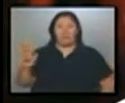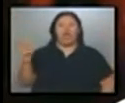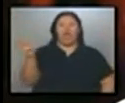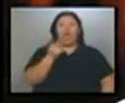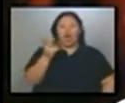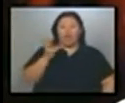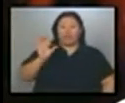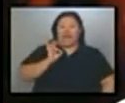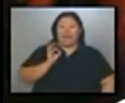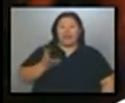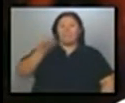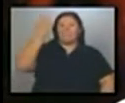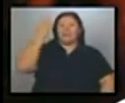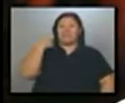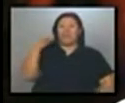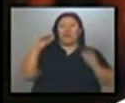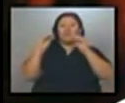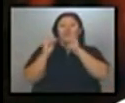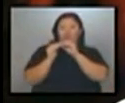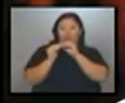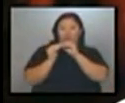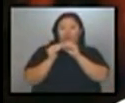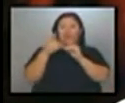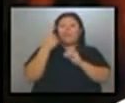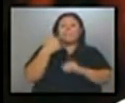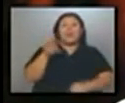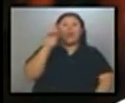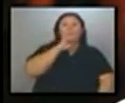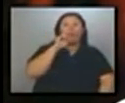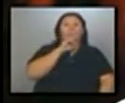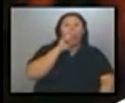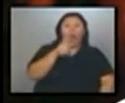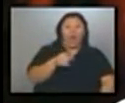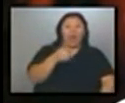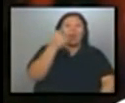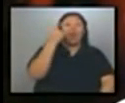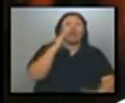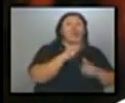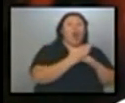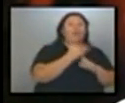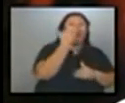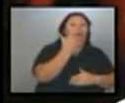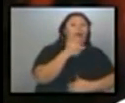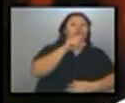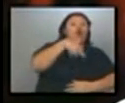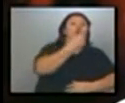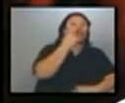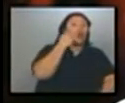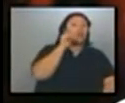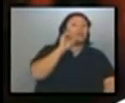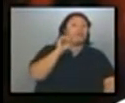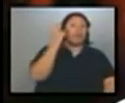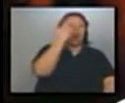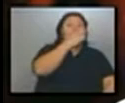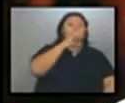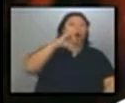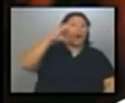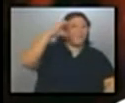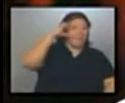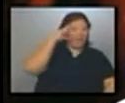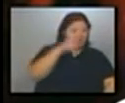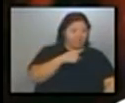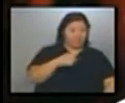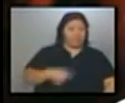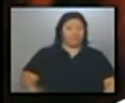Showmatch, Federico Hoppe, después de los ensayos, que tienen testimonio de eso, y que Hoppe no la deja